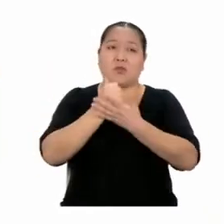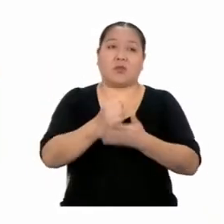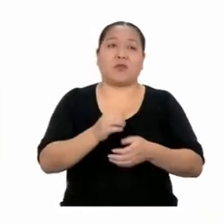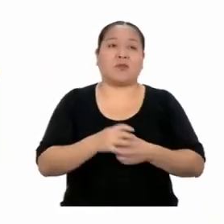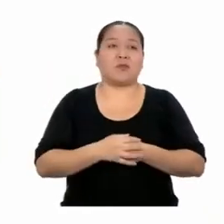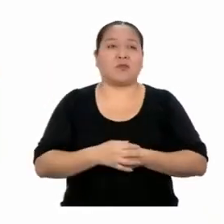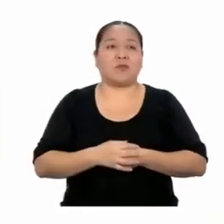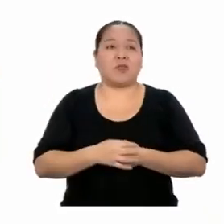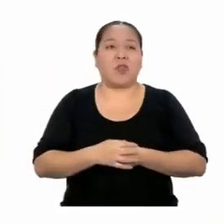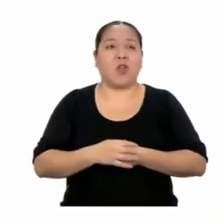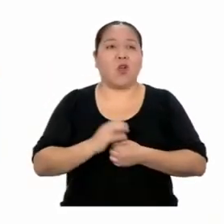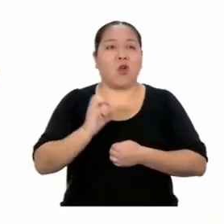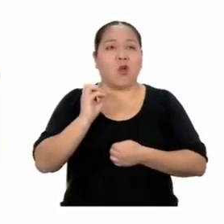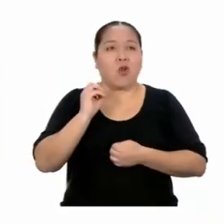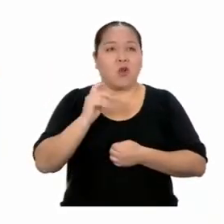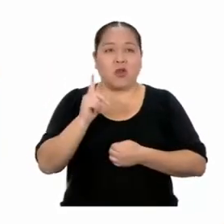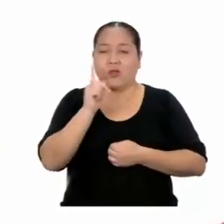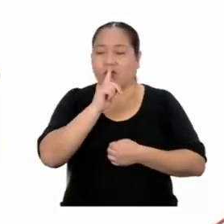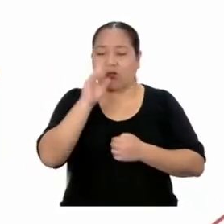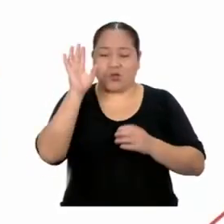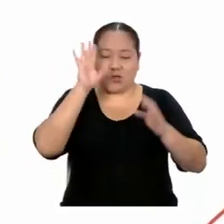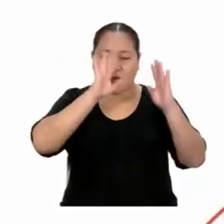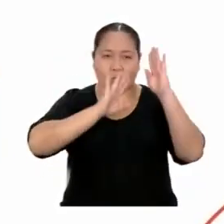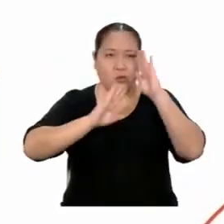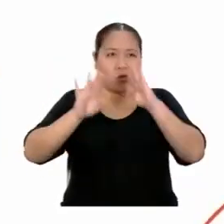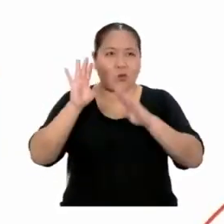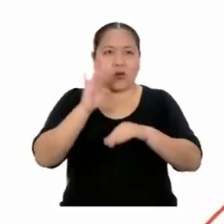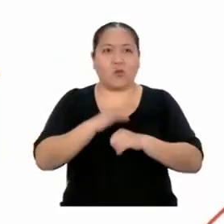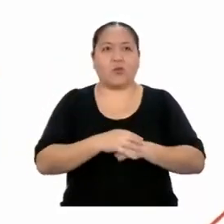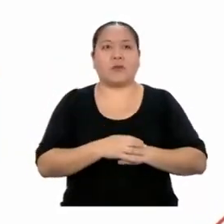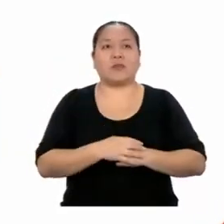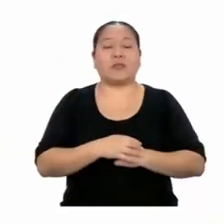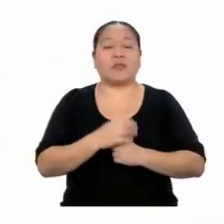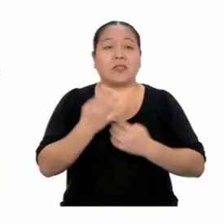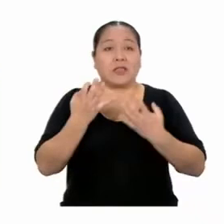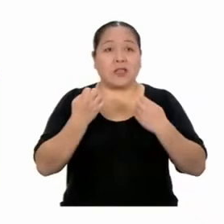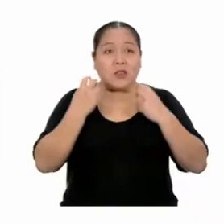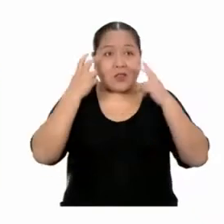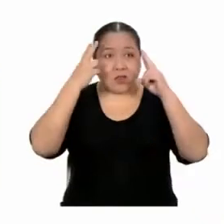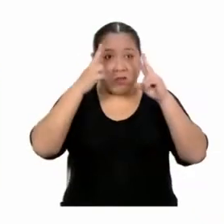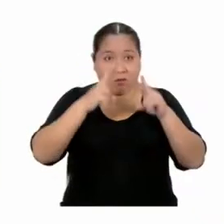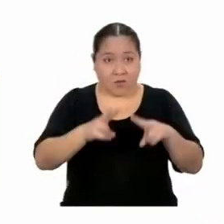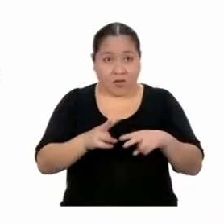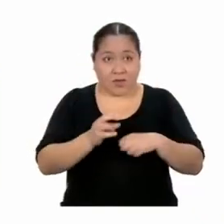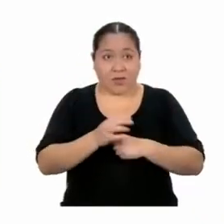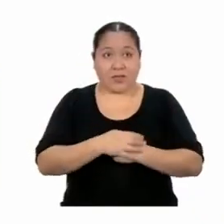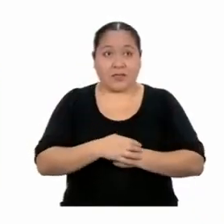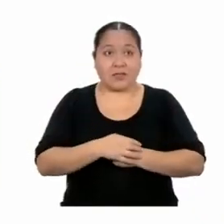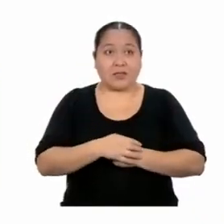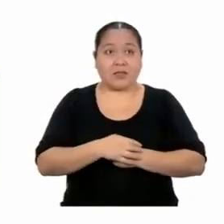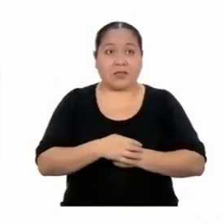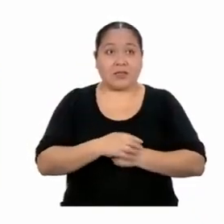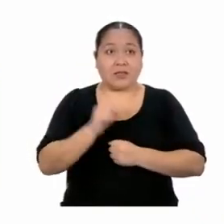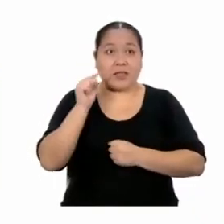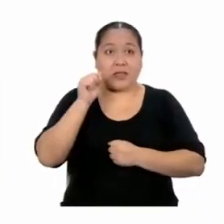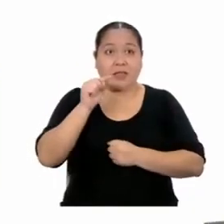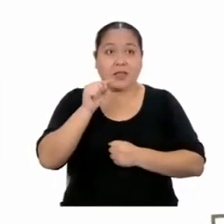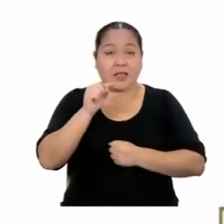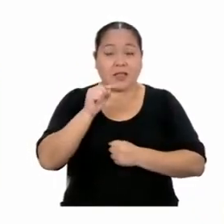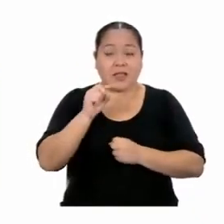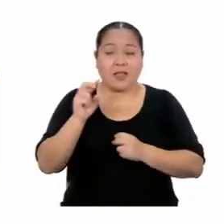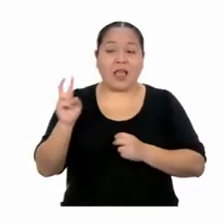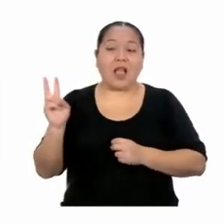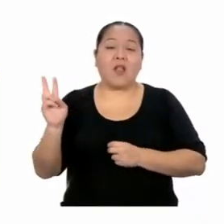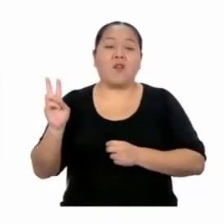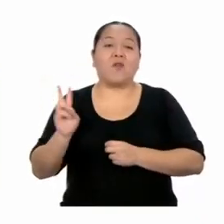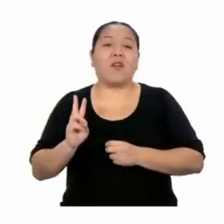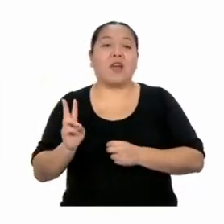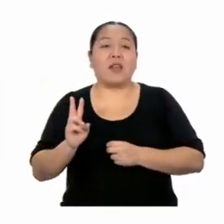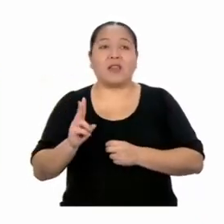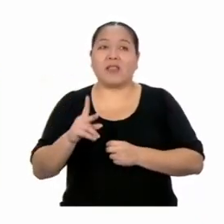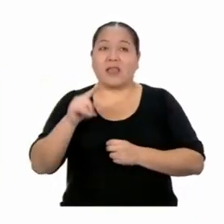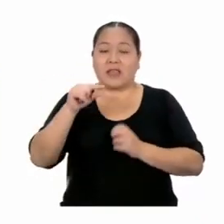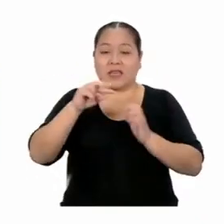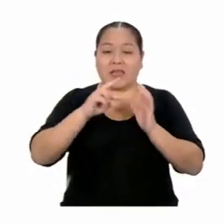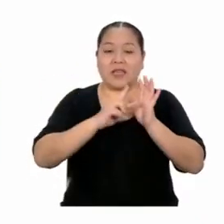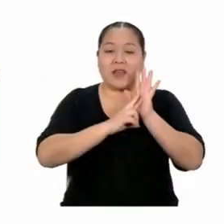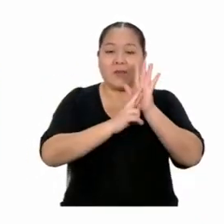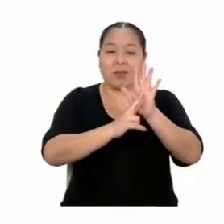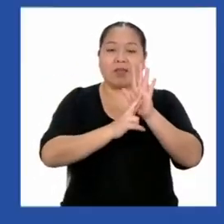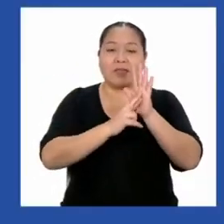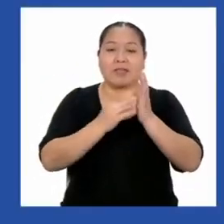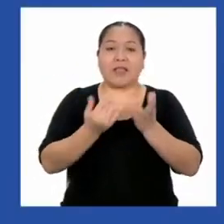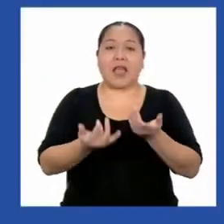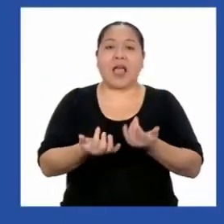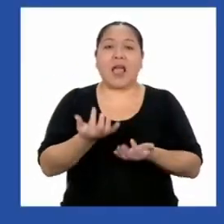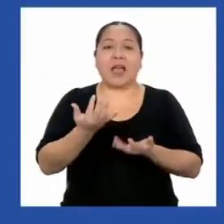bien, Yanira, no te preocupes. Quiero que te fijes bien en el sector verde que representa el jardín.